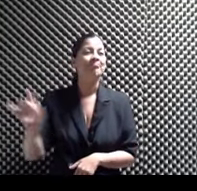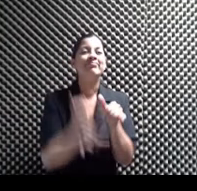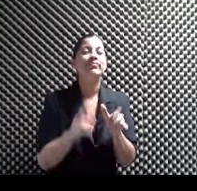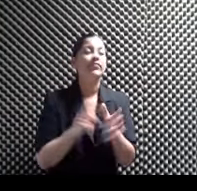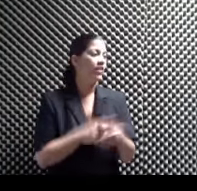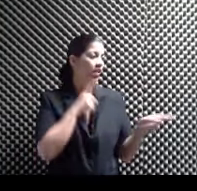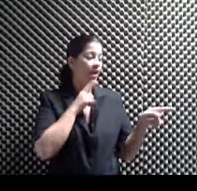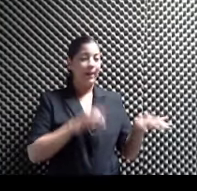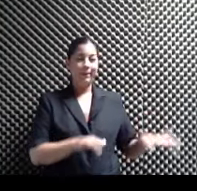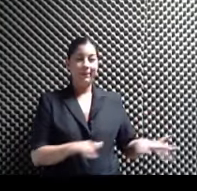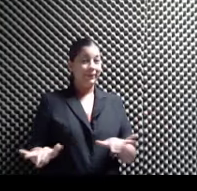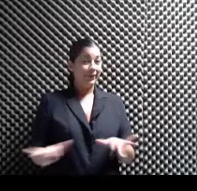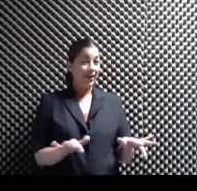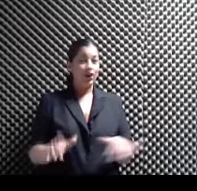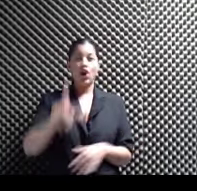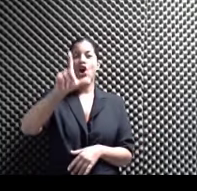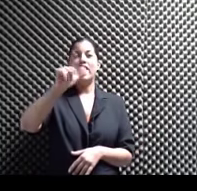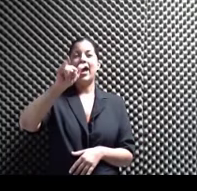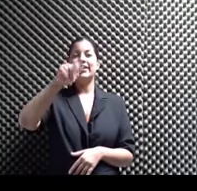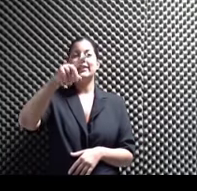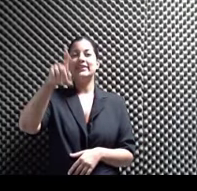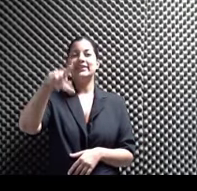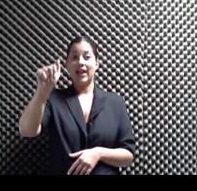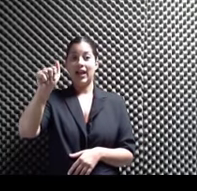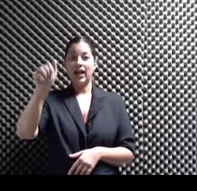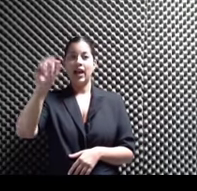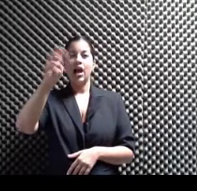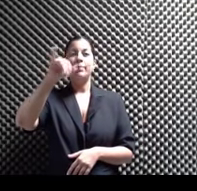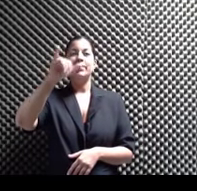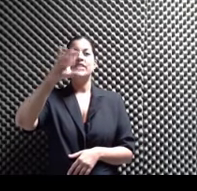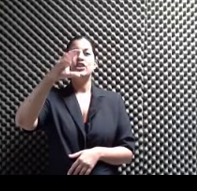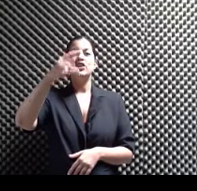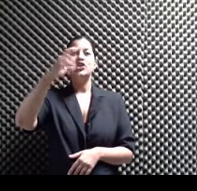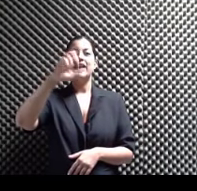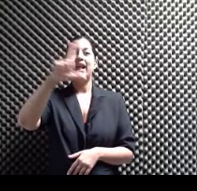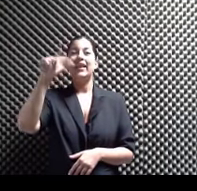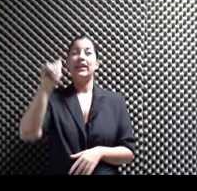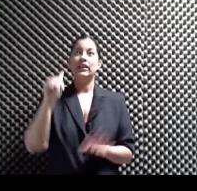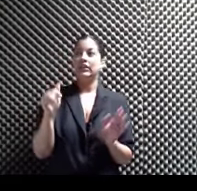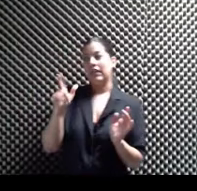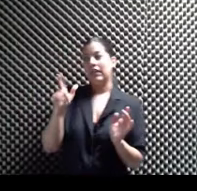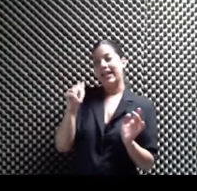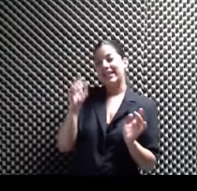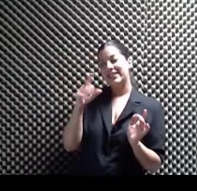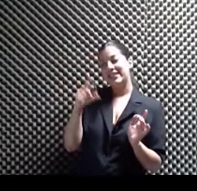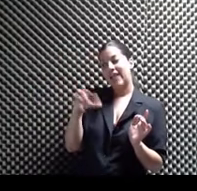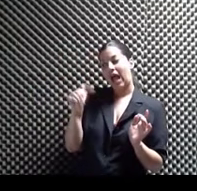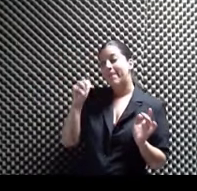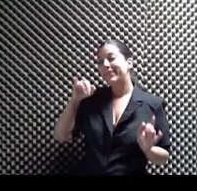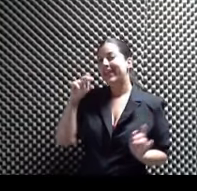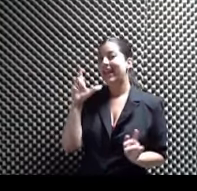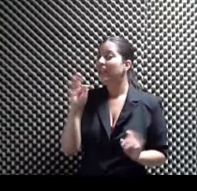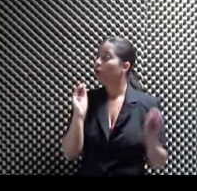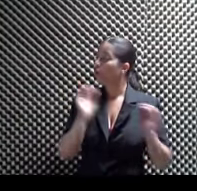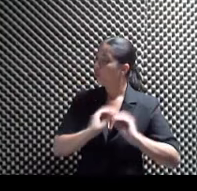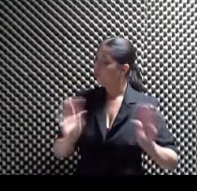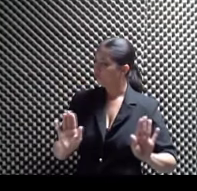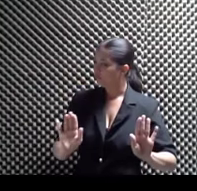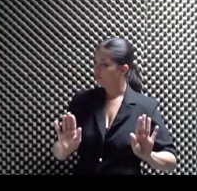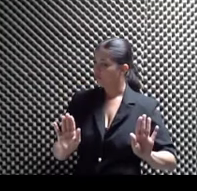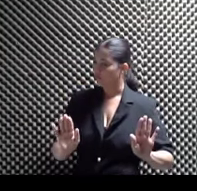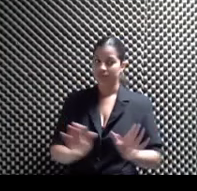El piano El Está Laisa Micheli No es Laisa Minelli Laisa Micheli También se graduó Del conservatorio